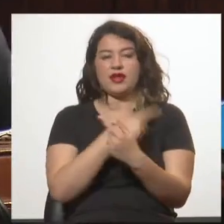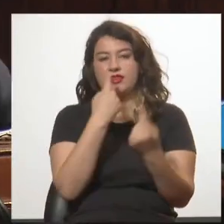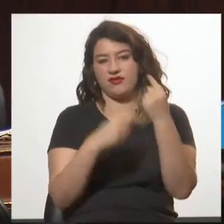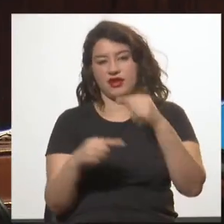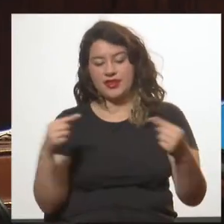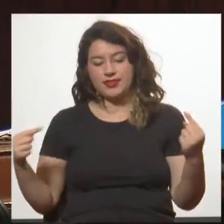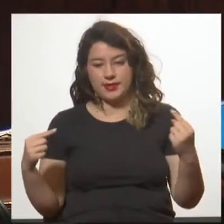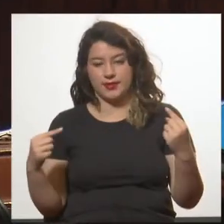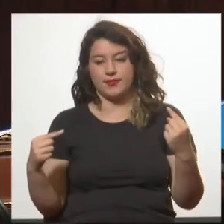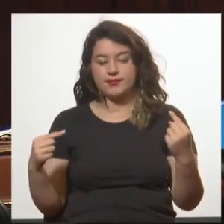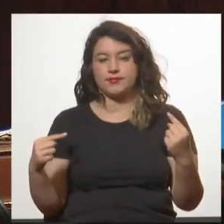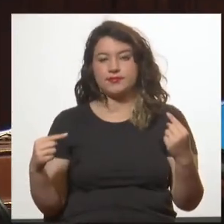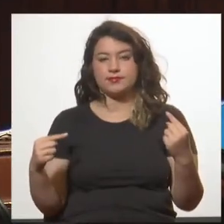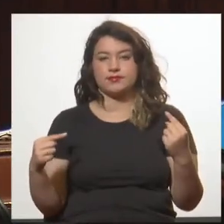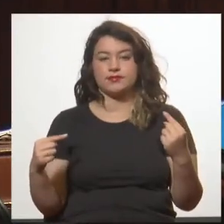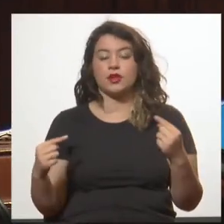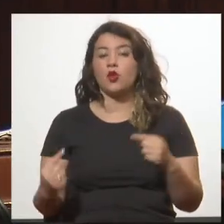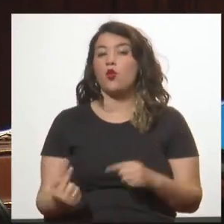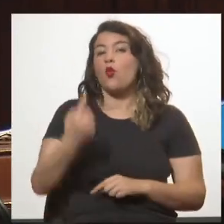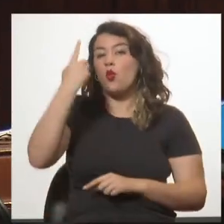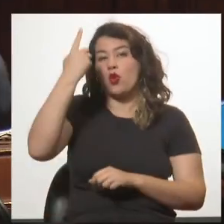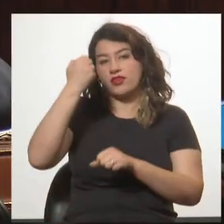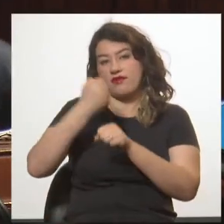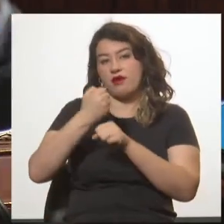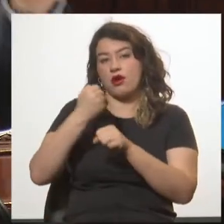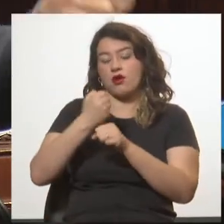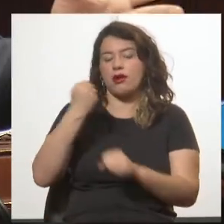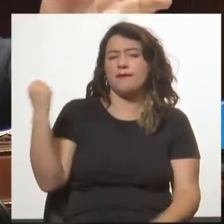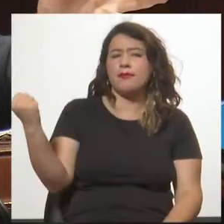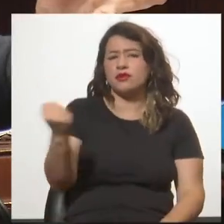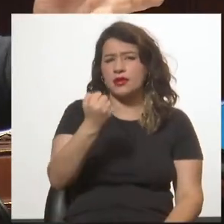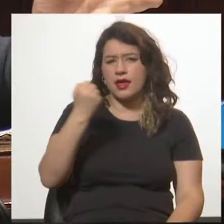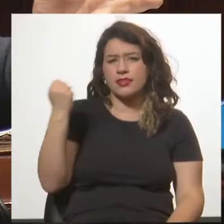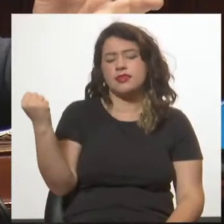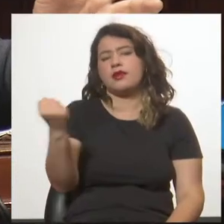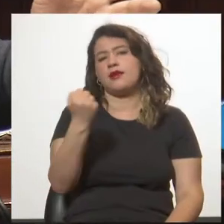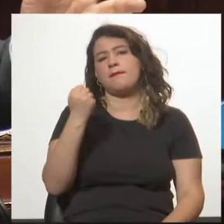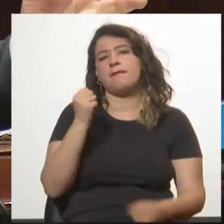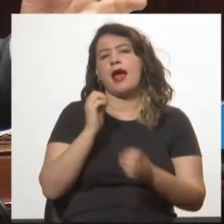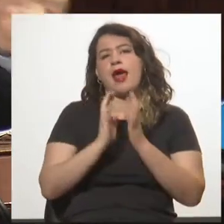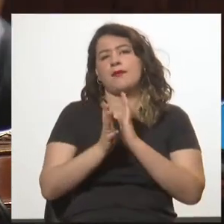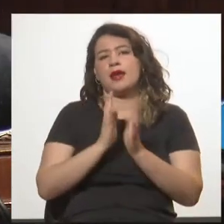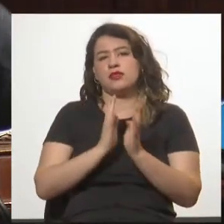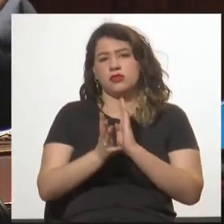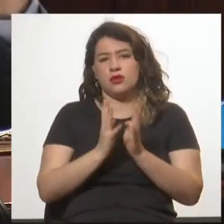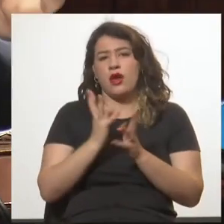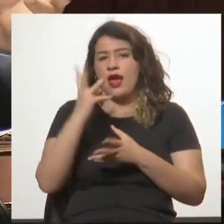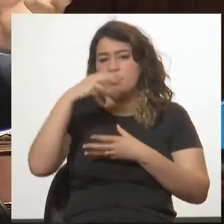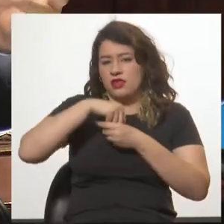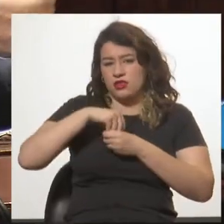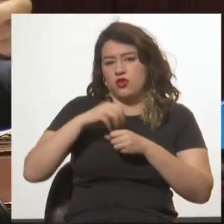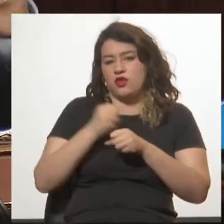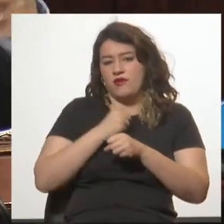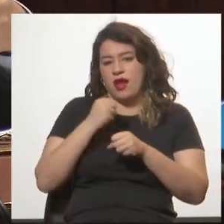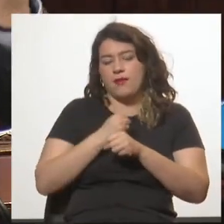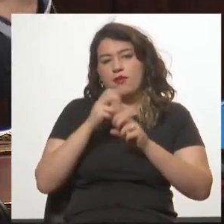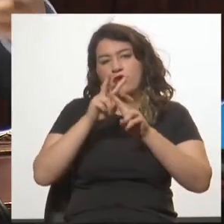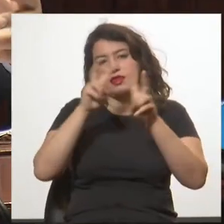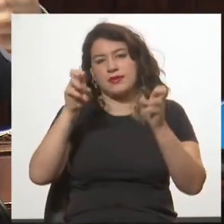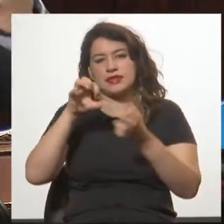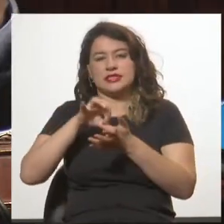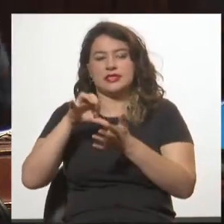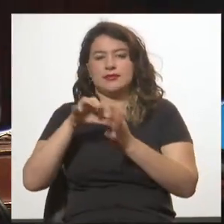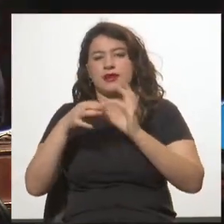una de las funciones fundamentales de un parlamento en un régimen democrático parlamentario es